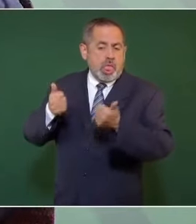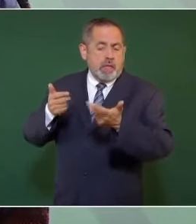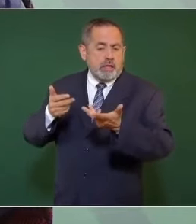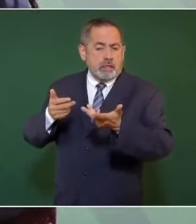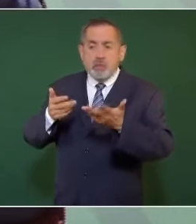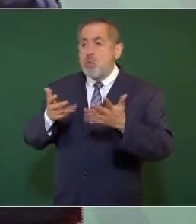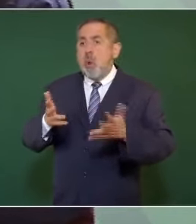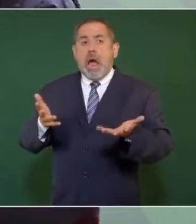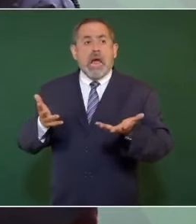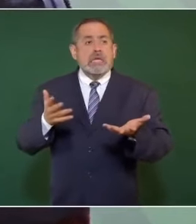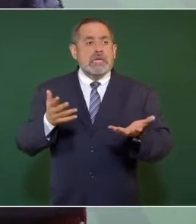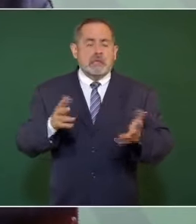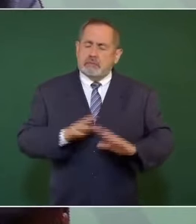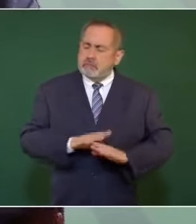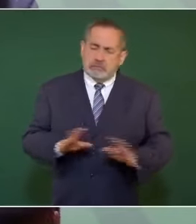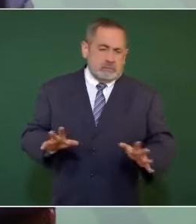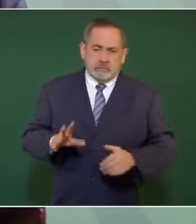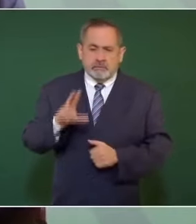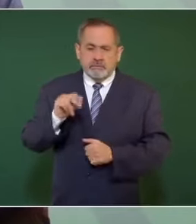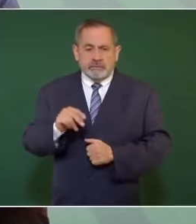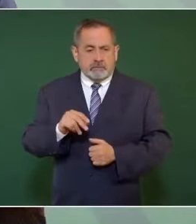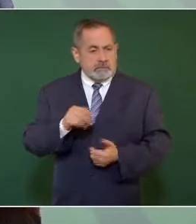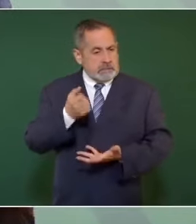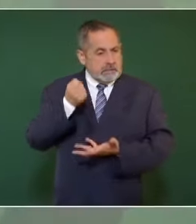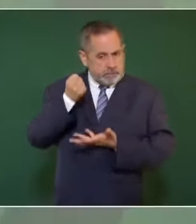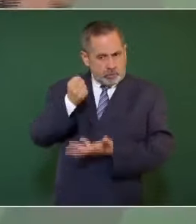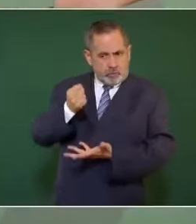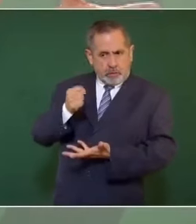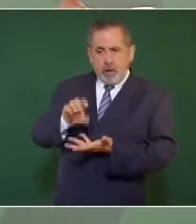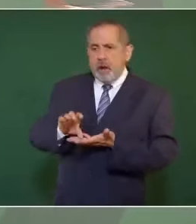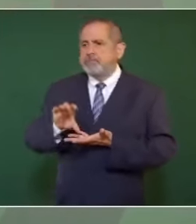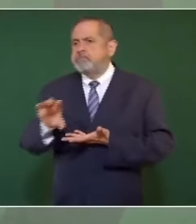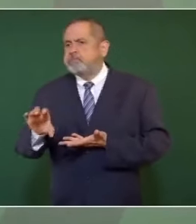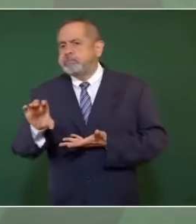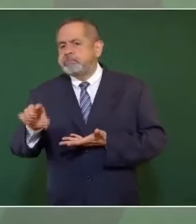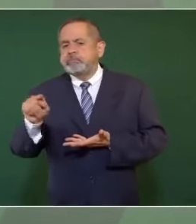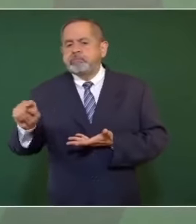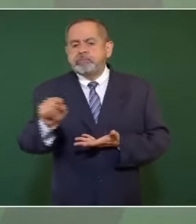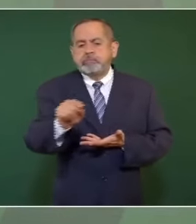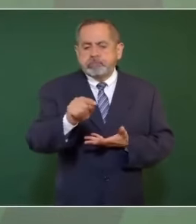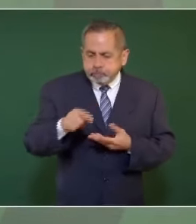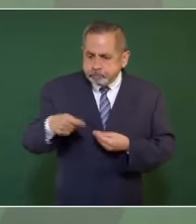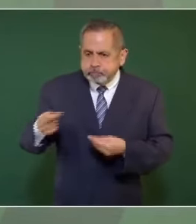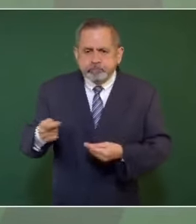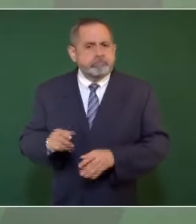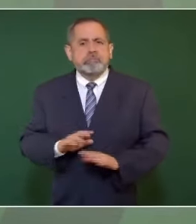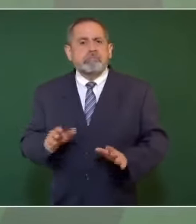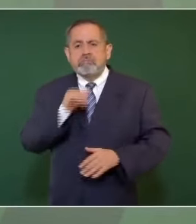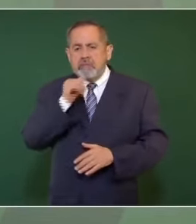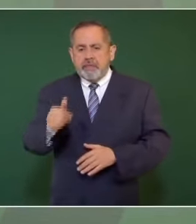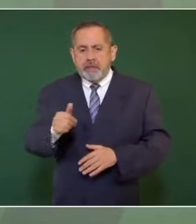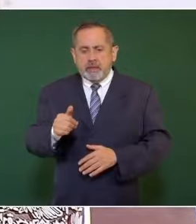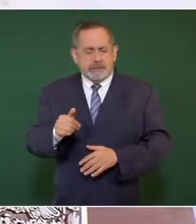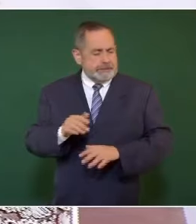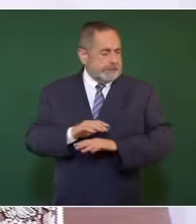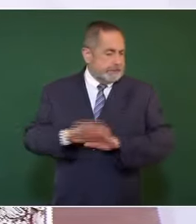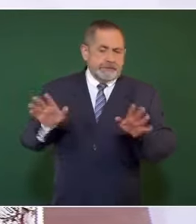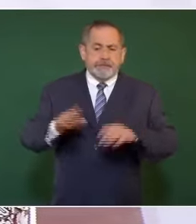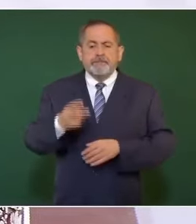y no le llegaba presupuesto a la gente. Entonces, por eso se